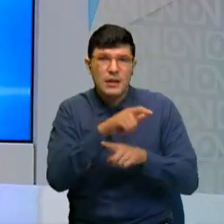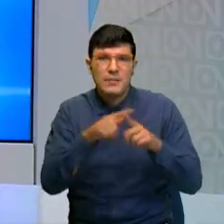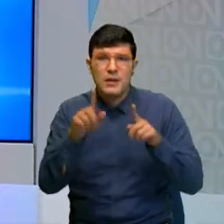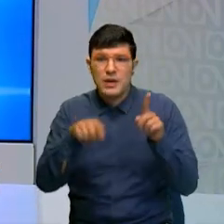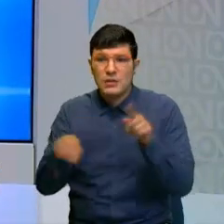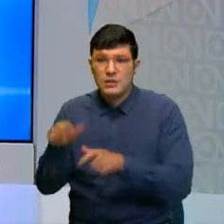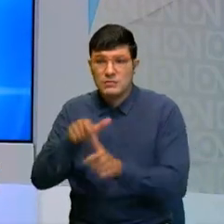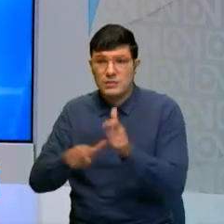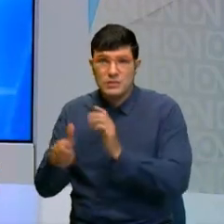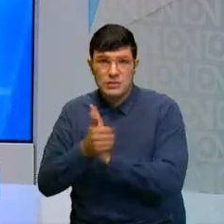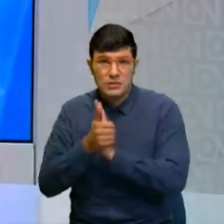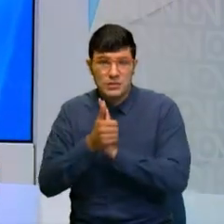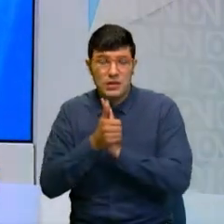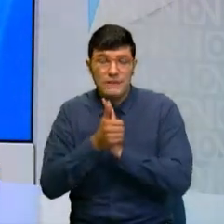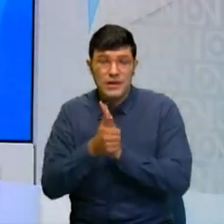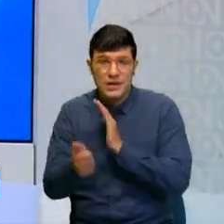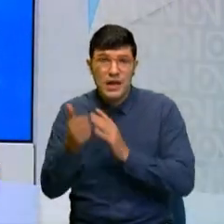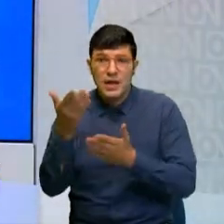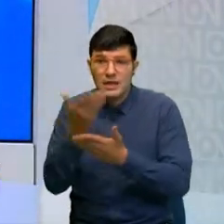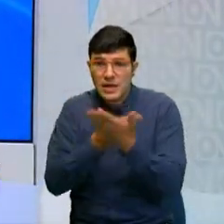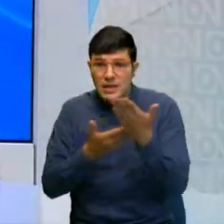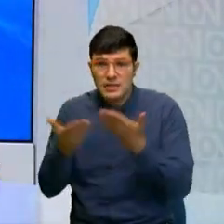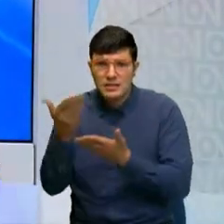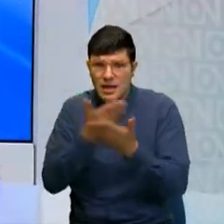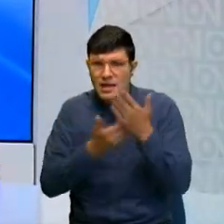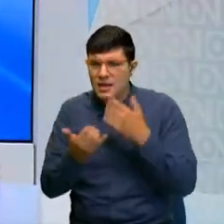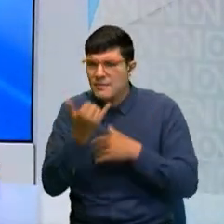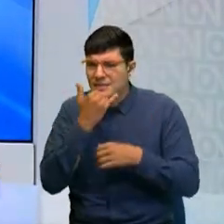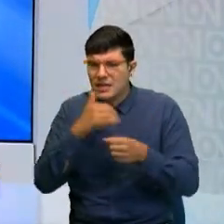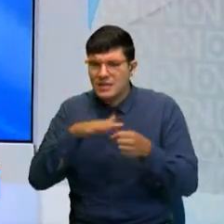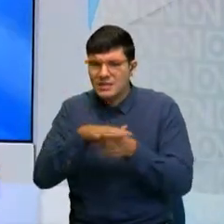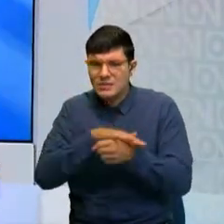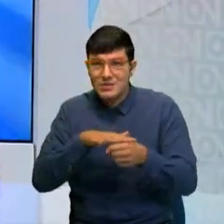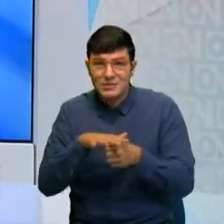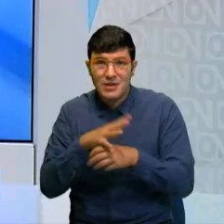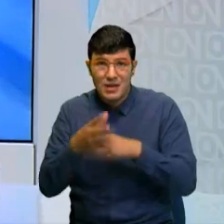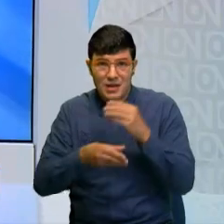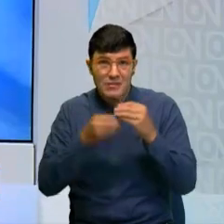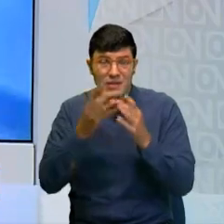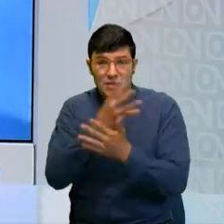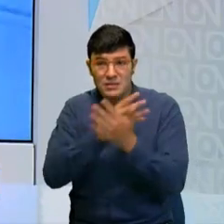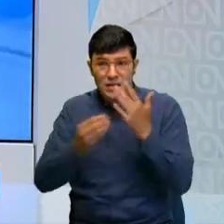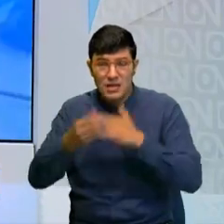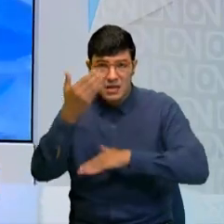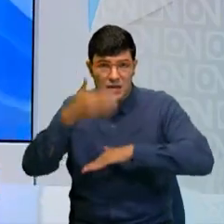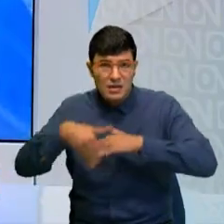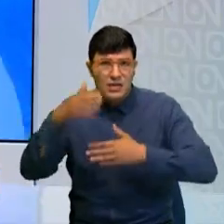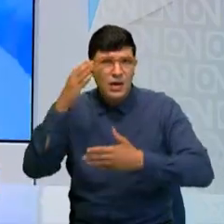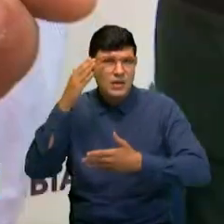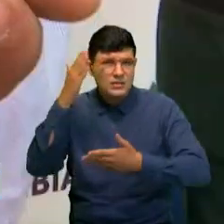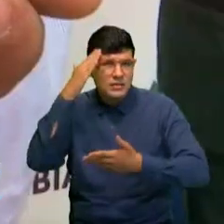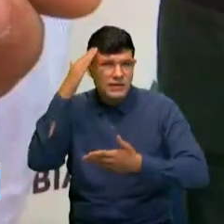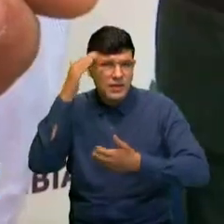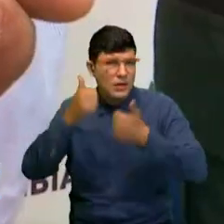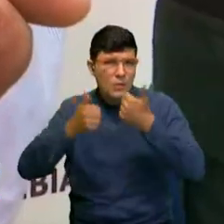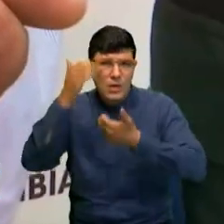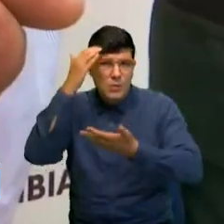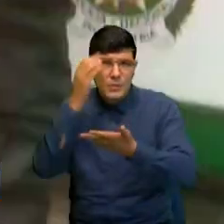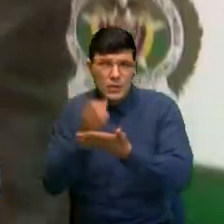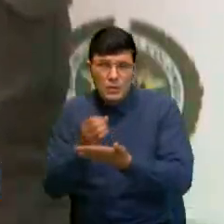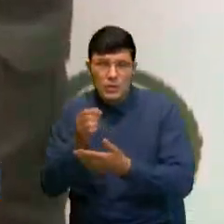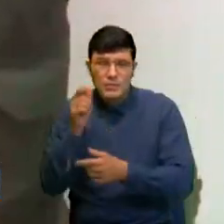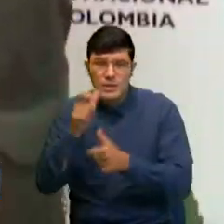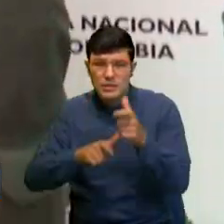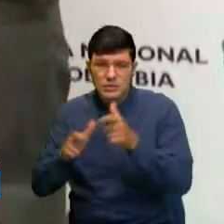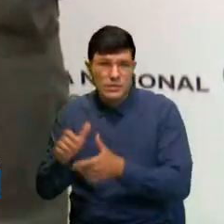Opinión, el programa del Canal TRO, analizando la situación. Además, salimos a las calles para ver cuál es la percepción de la gente. Para poder entender